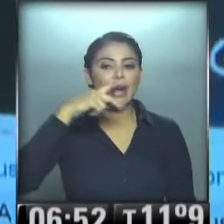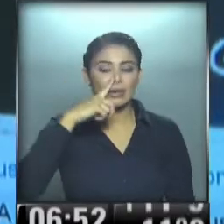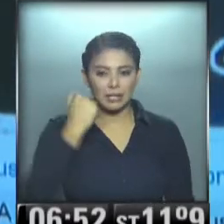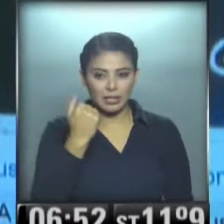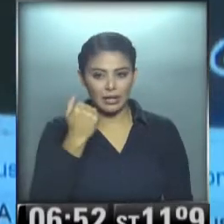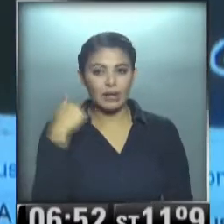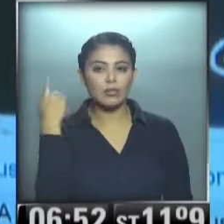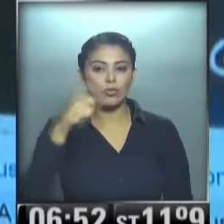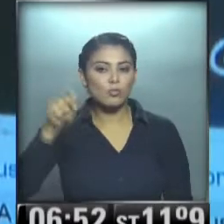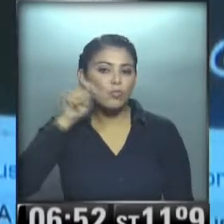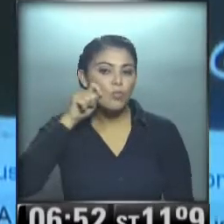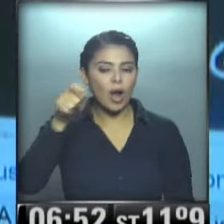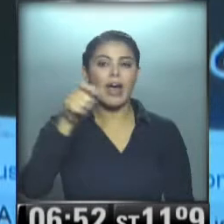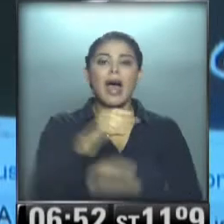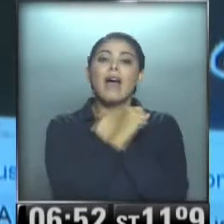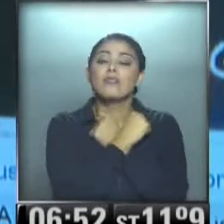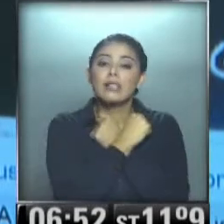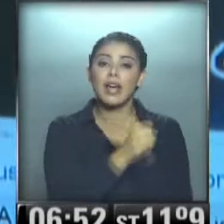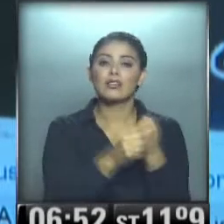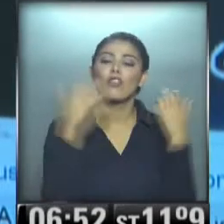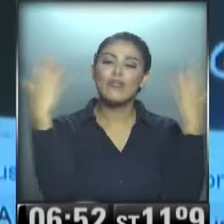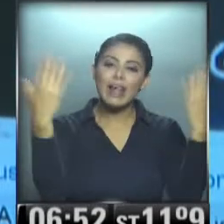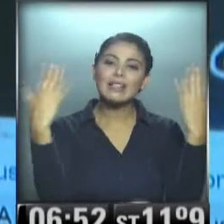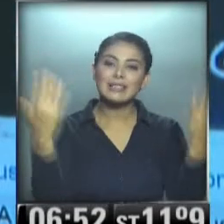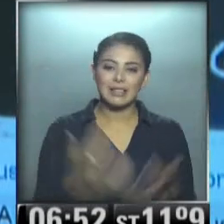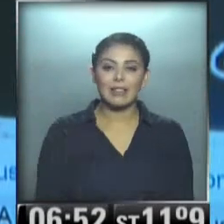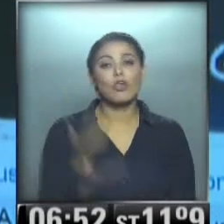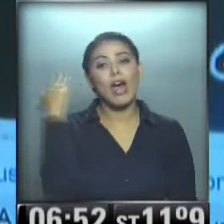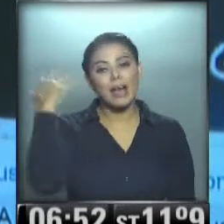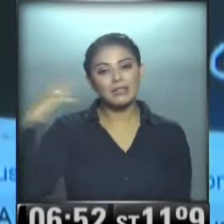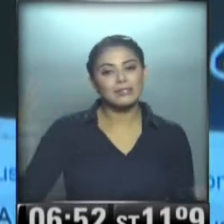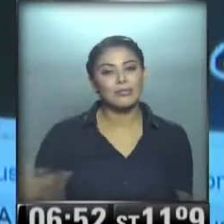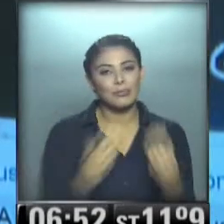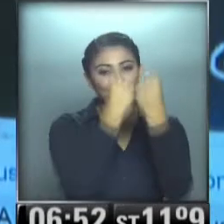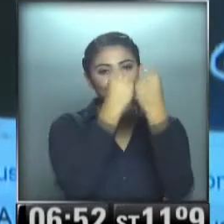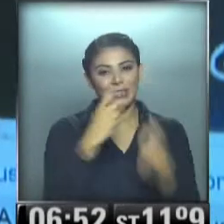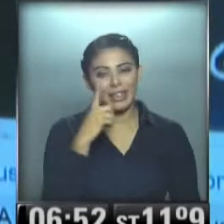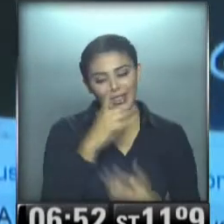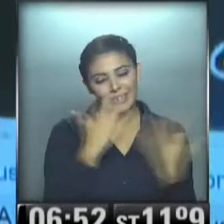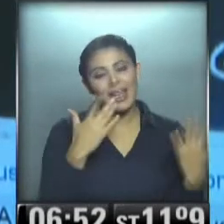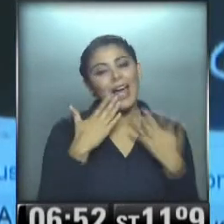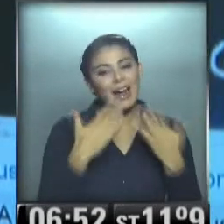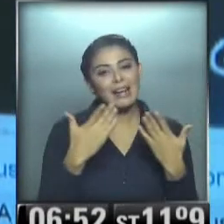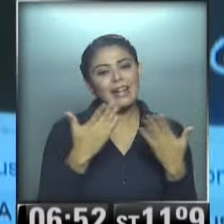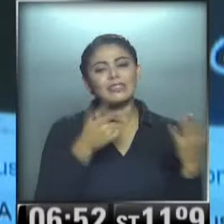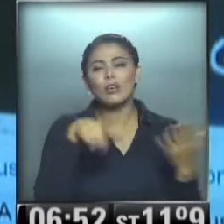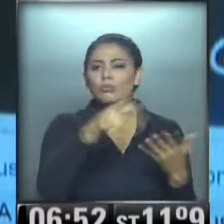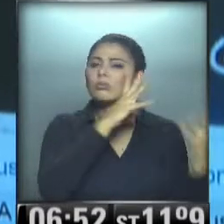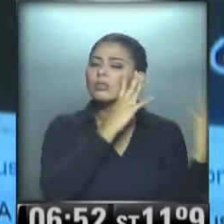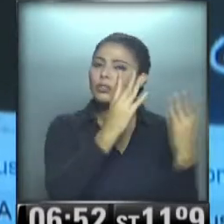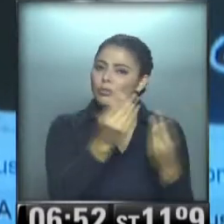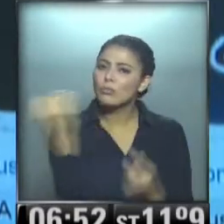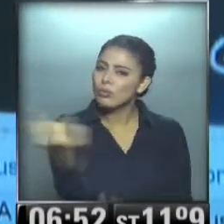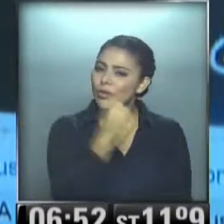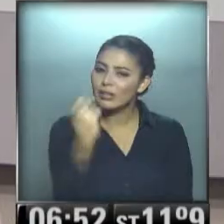mandamos un beso muy grande, un abrazo y felicidades en lo que fue la conmemoración de su día en el día de ayer. Gracias por ese servicio tan importante que